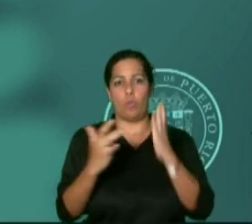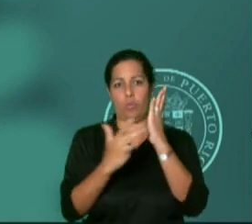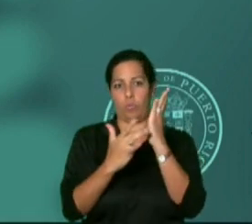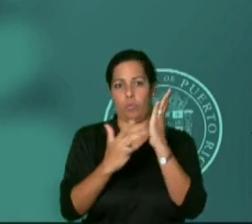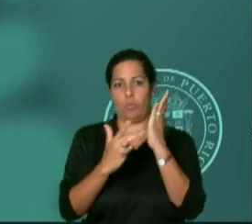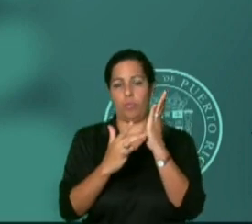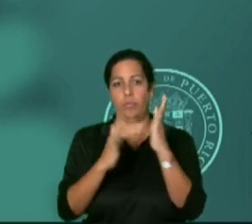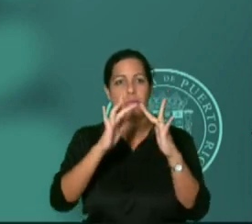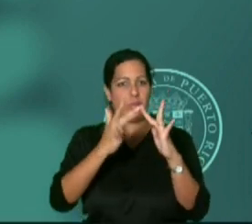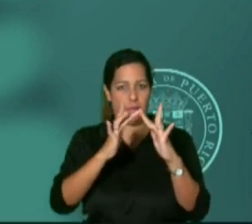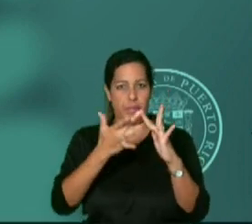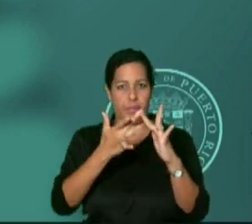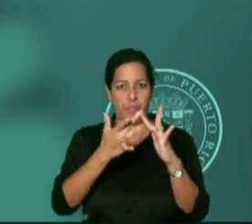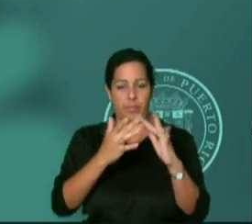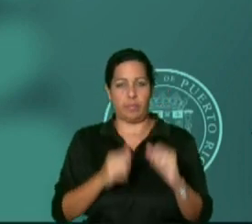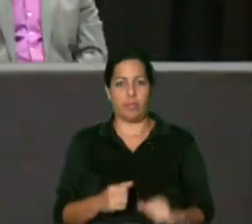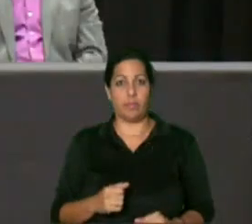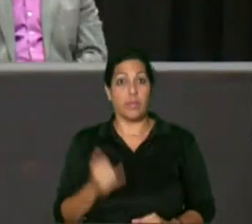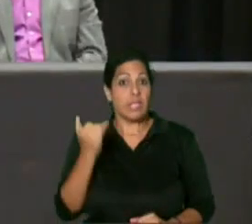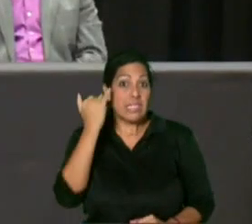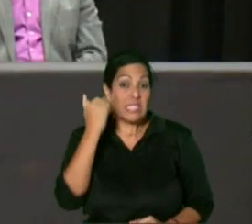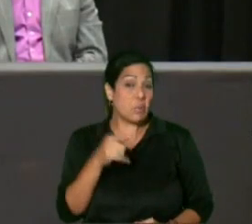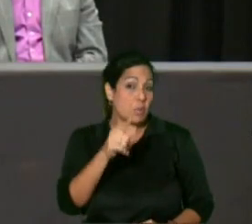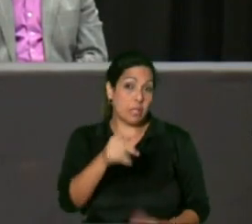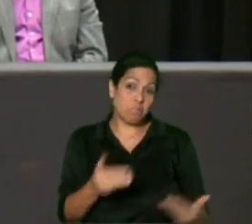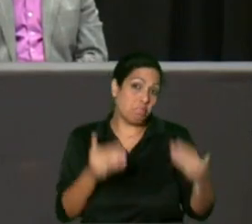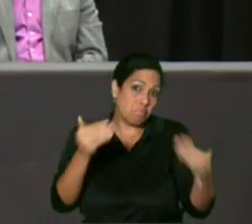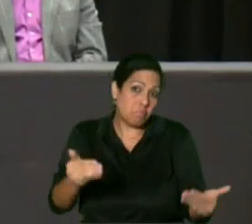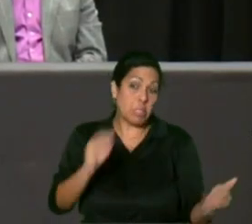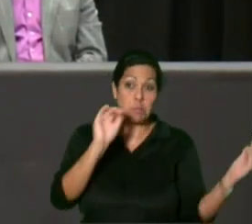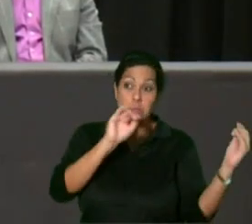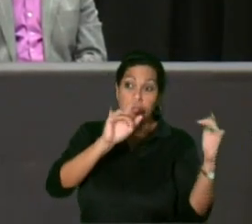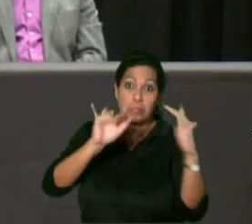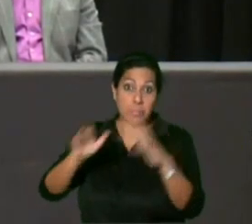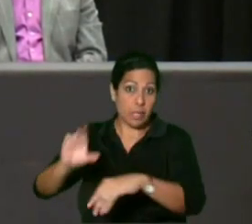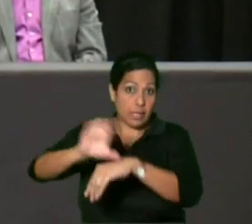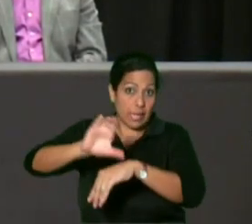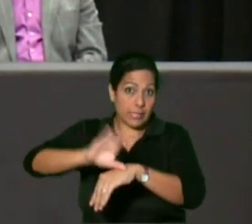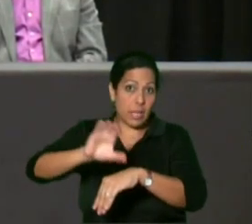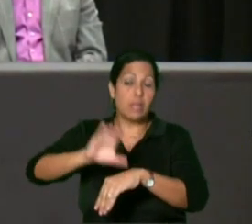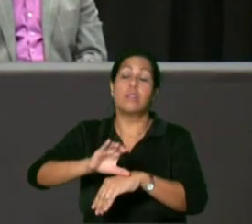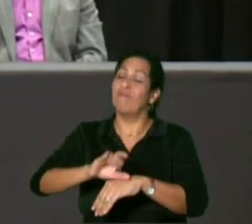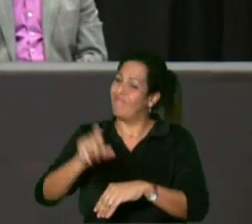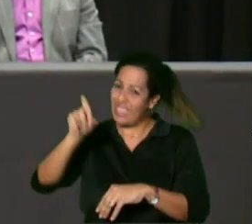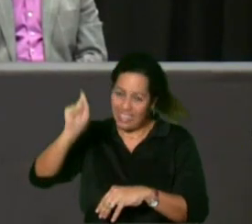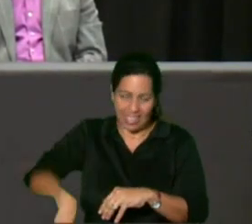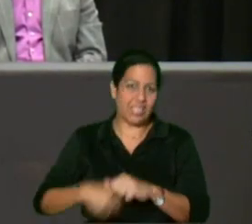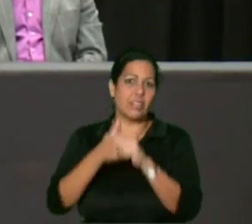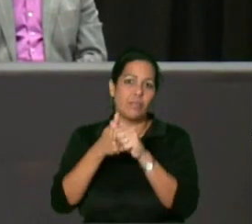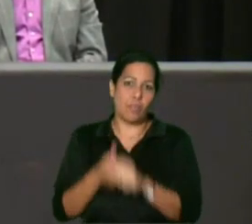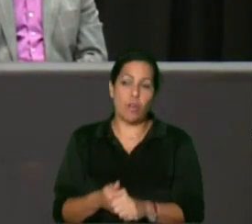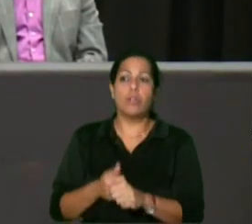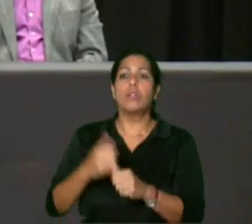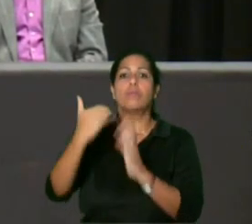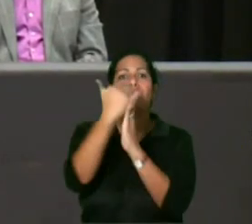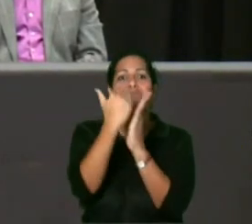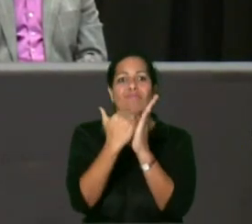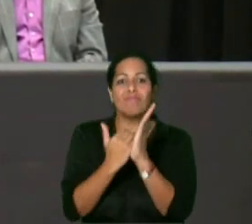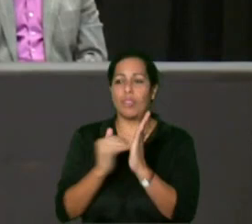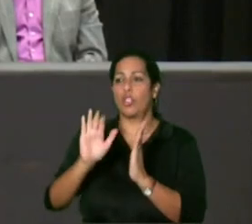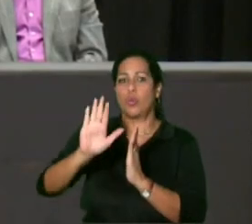medios. De realizar los servicios presenciales, deberán cumplir con las guías de reapertura de los servicios